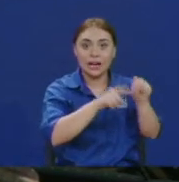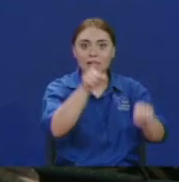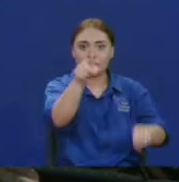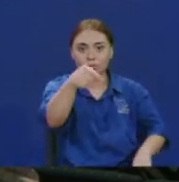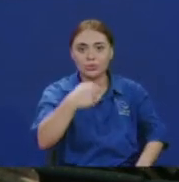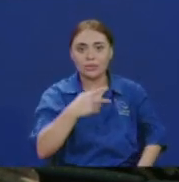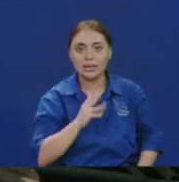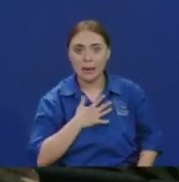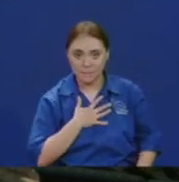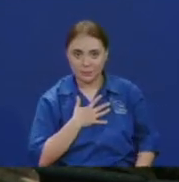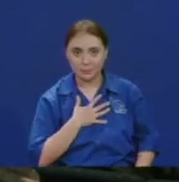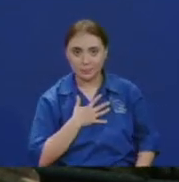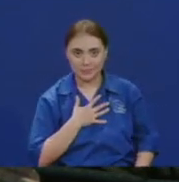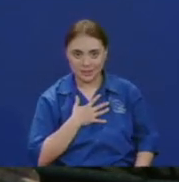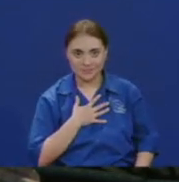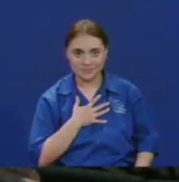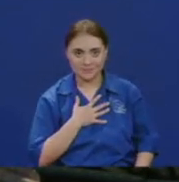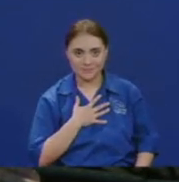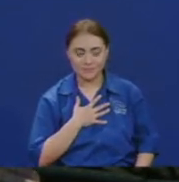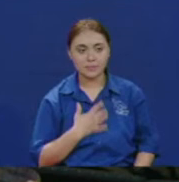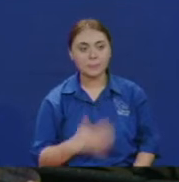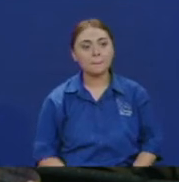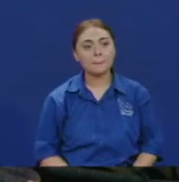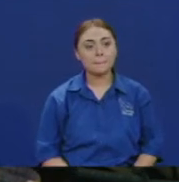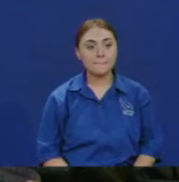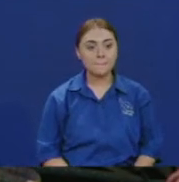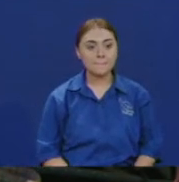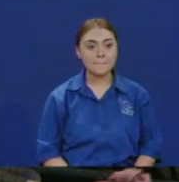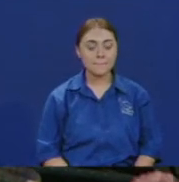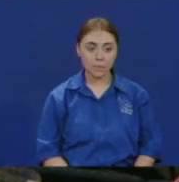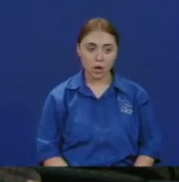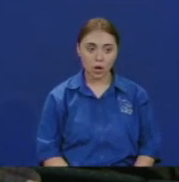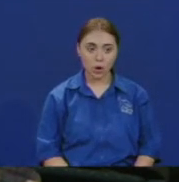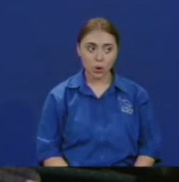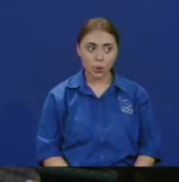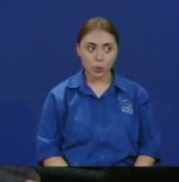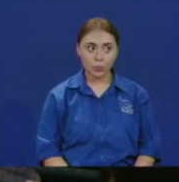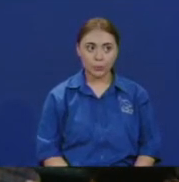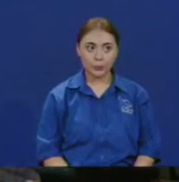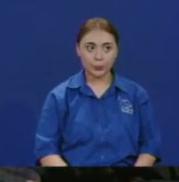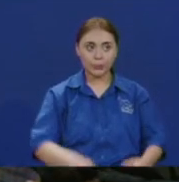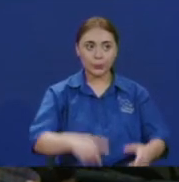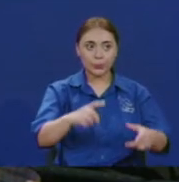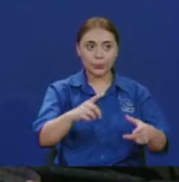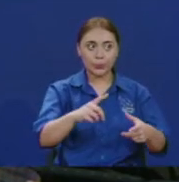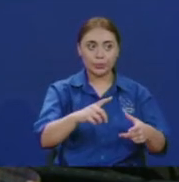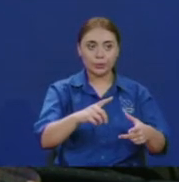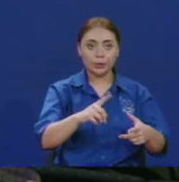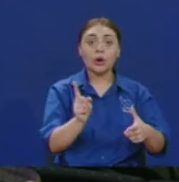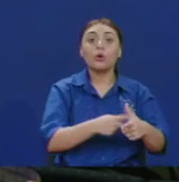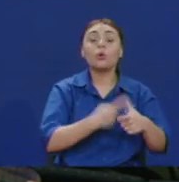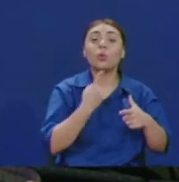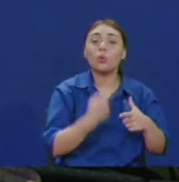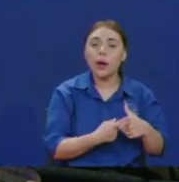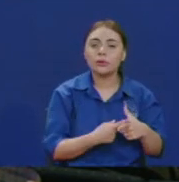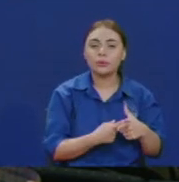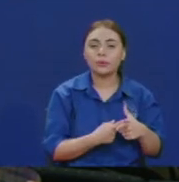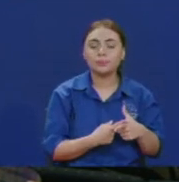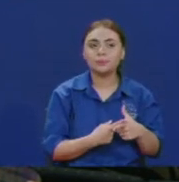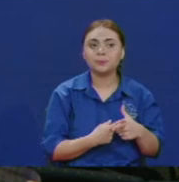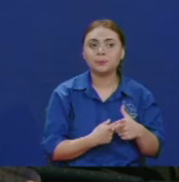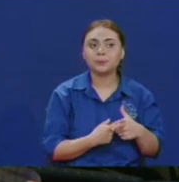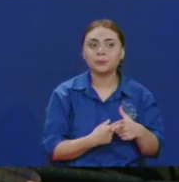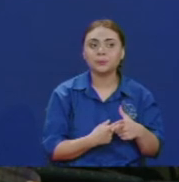porque los discípulos eran judíos. Cuando él terminó de hacer eso, se mira perfectamente en el